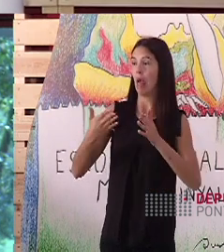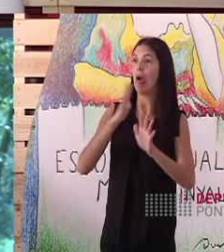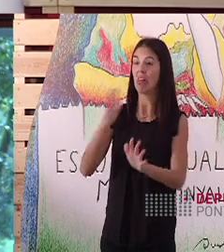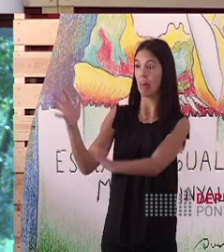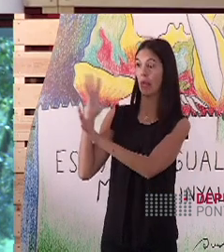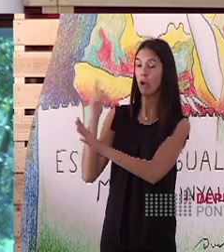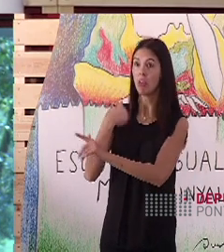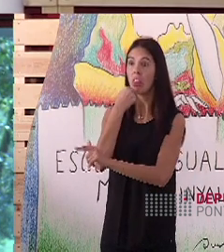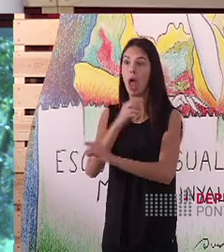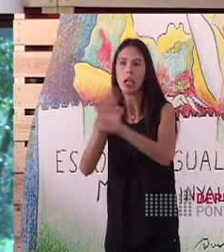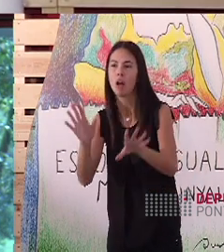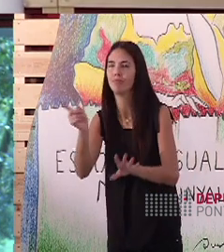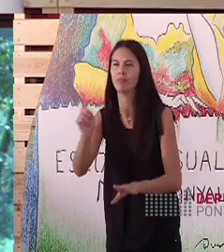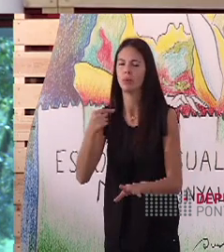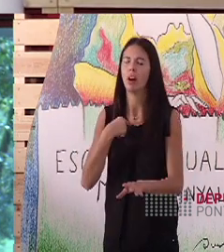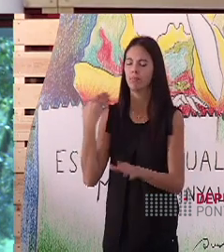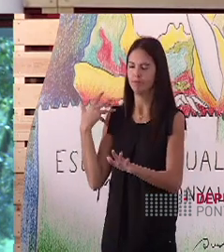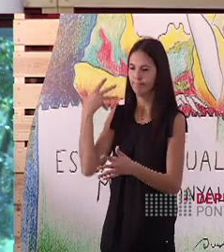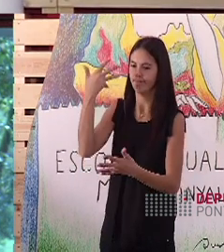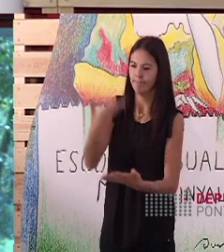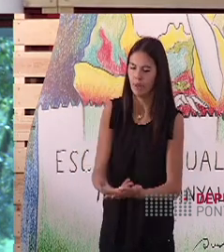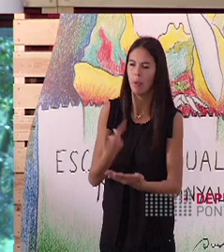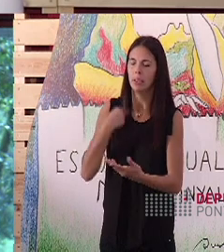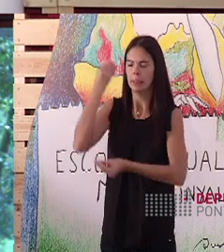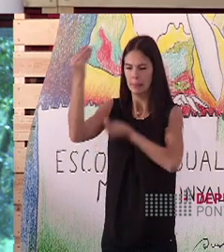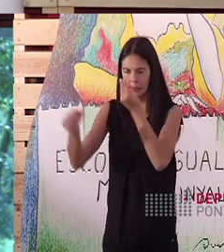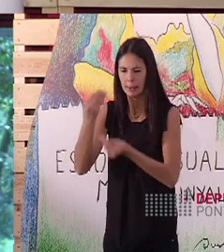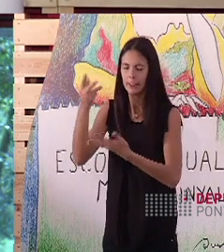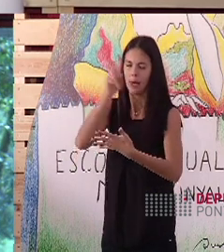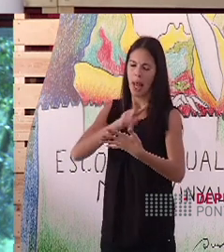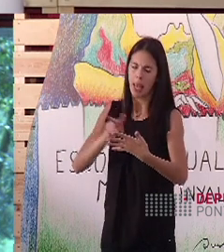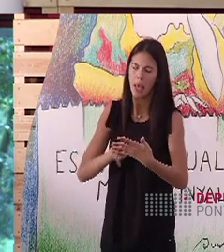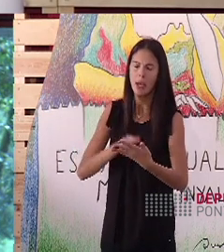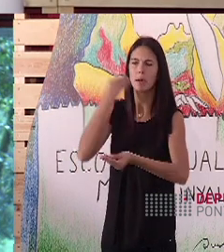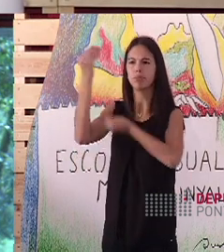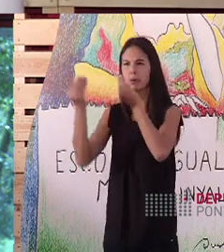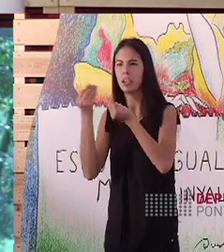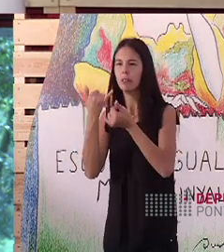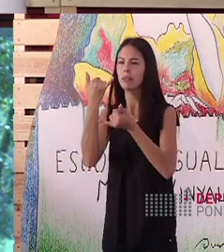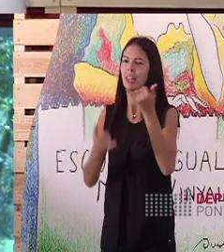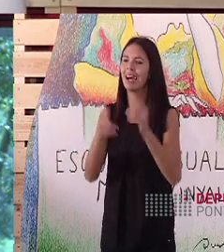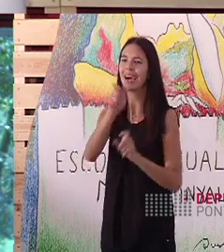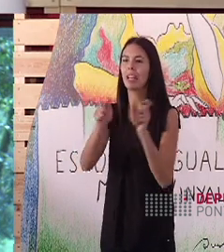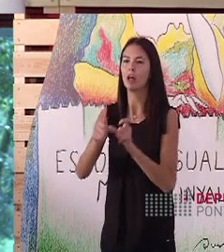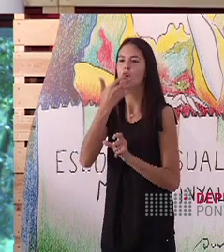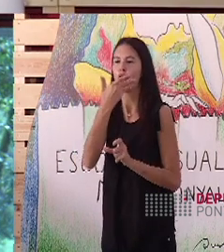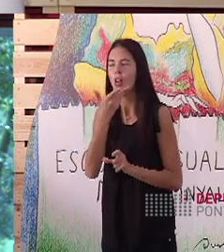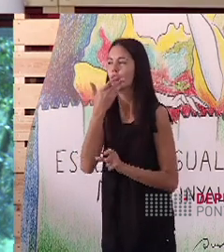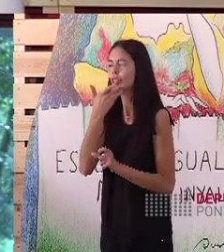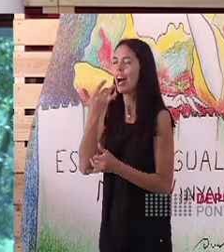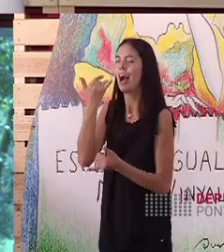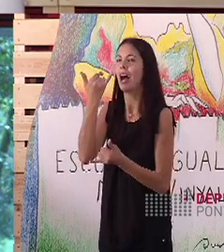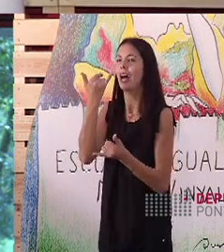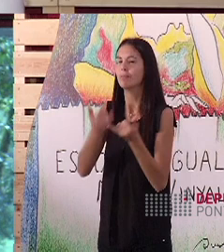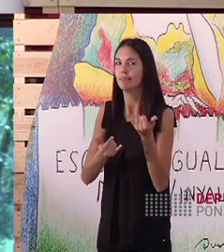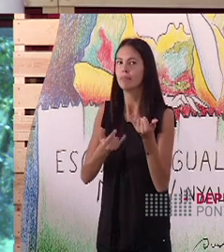convencida. Tiven que reflexionar moito, tiven que ler, tiven que pensar e coñecer a moita xente para decir